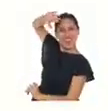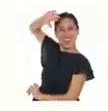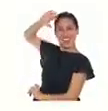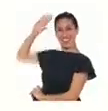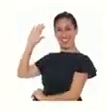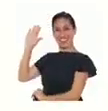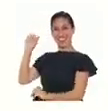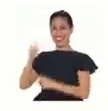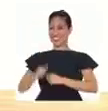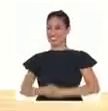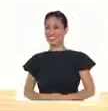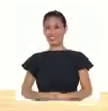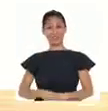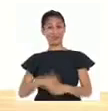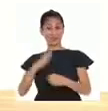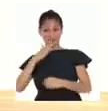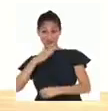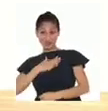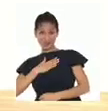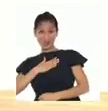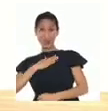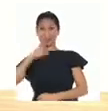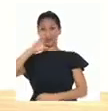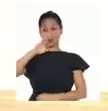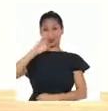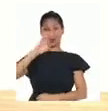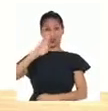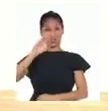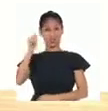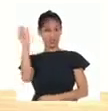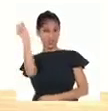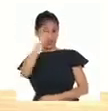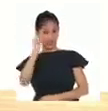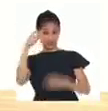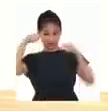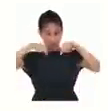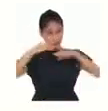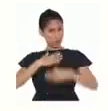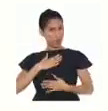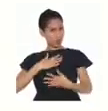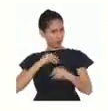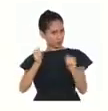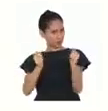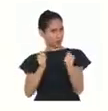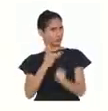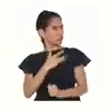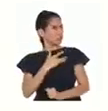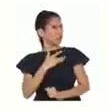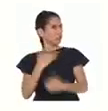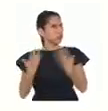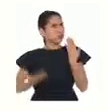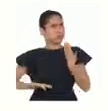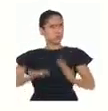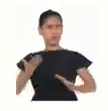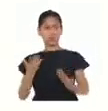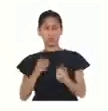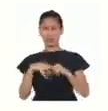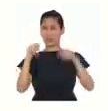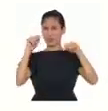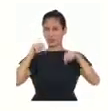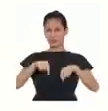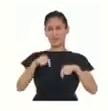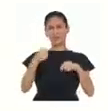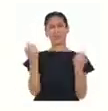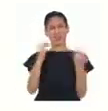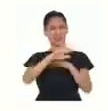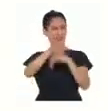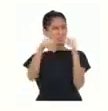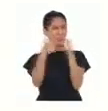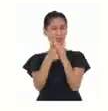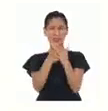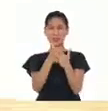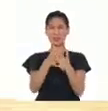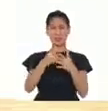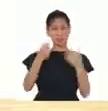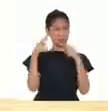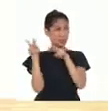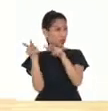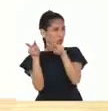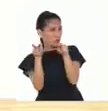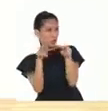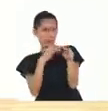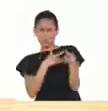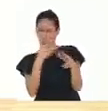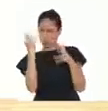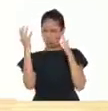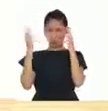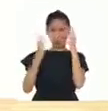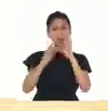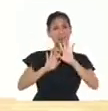Yo soy Cefas y hoy vamos a mover cosas desde lo que sentimos. Seguramente en estos tiempos has vivido un carrusel de emociones y has pasado de estar muy